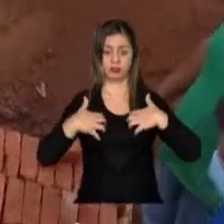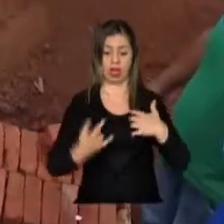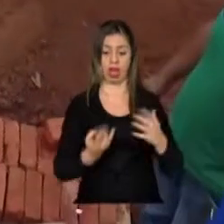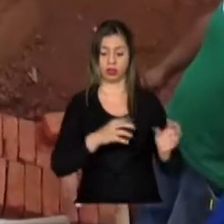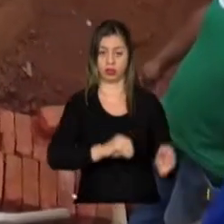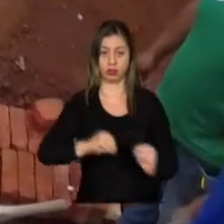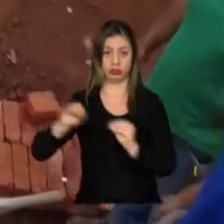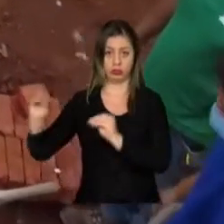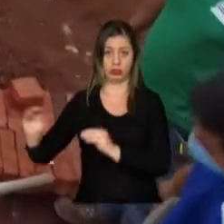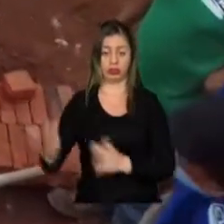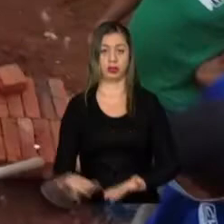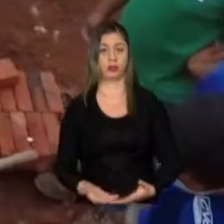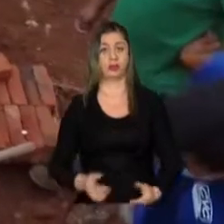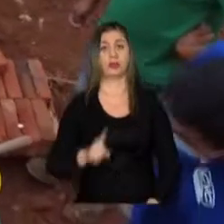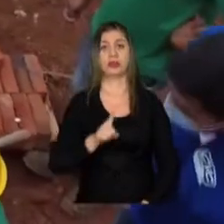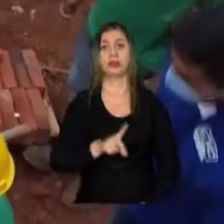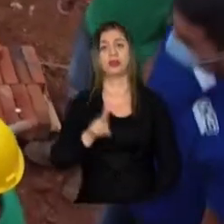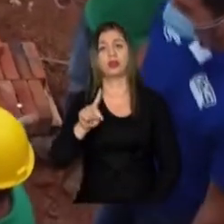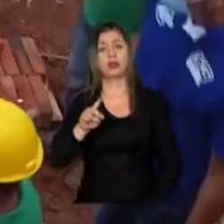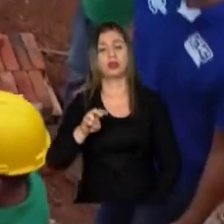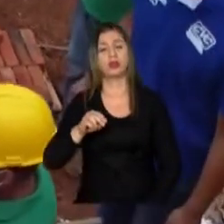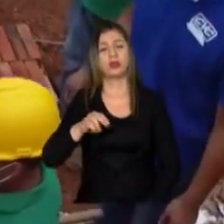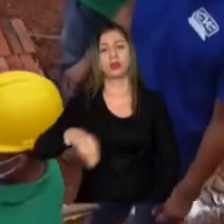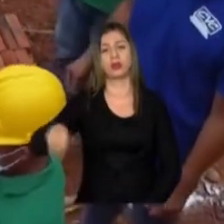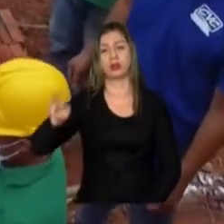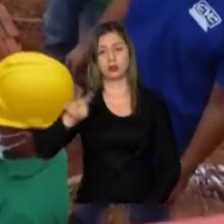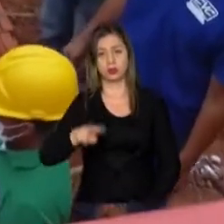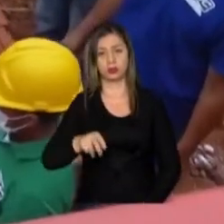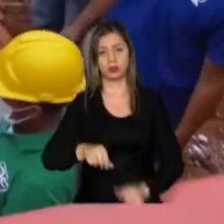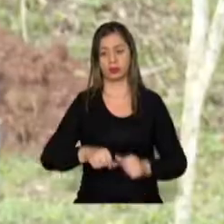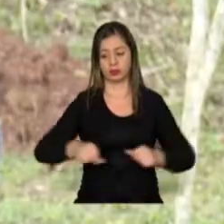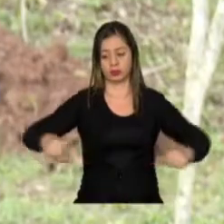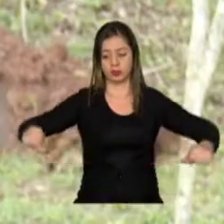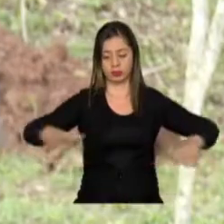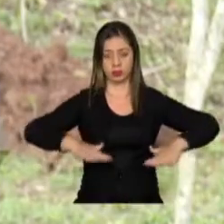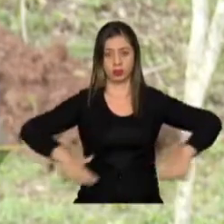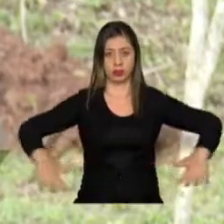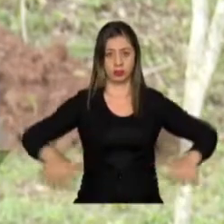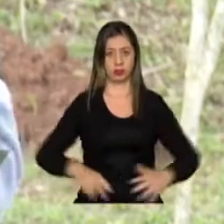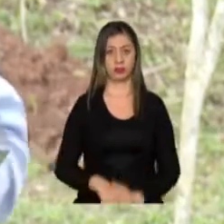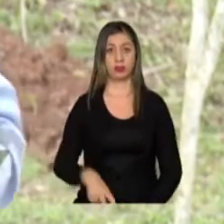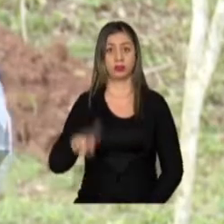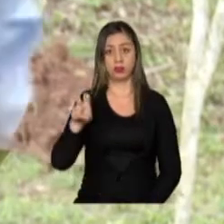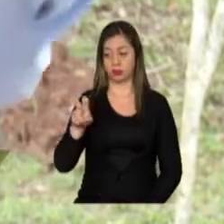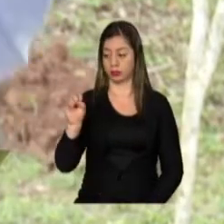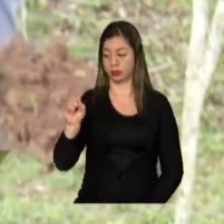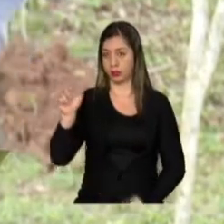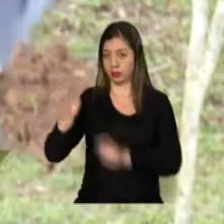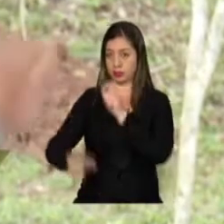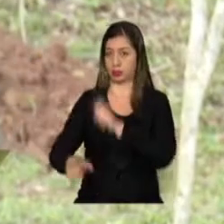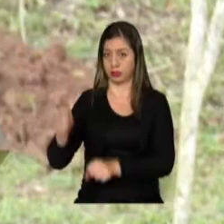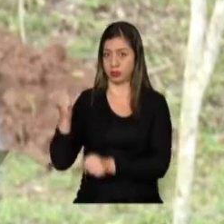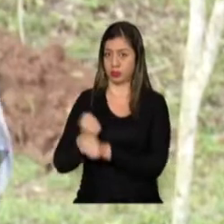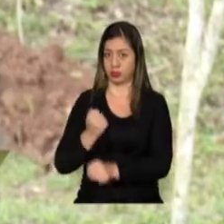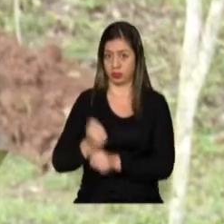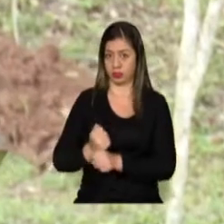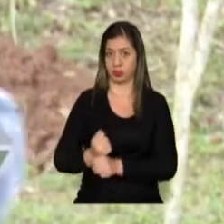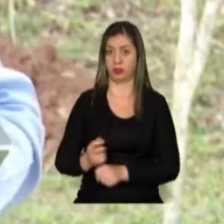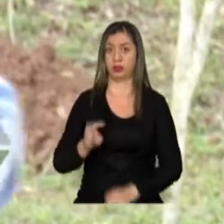hábitat, por lo que se usarán 112 metros cuadrados para este fin. 70 personas directas,